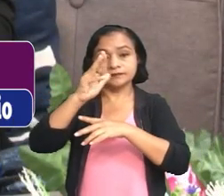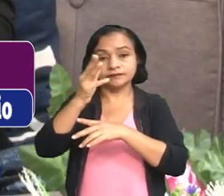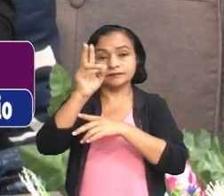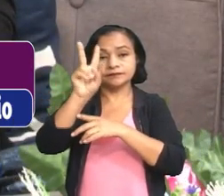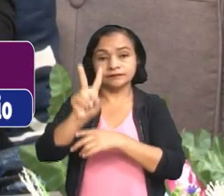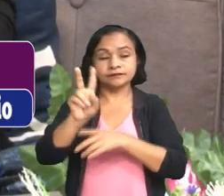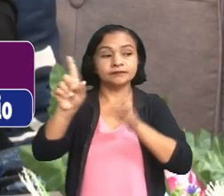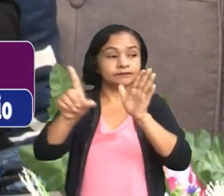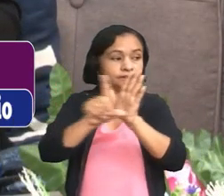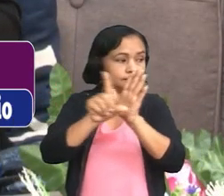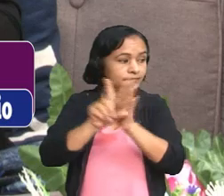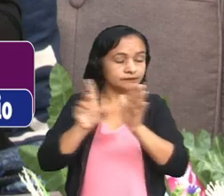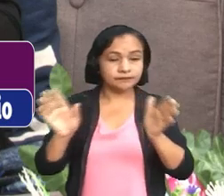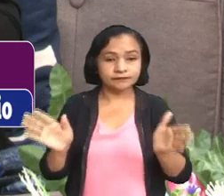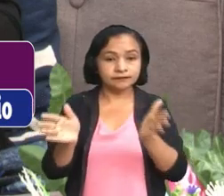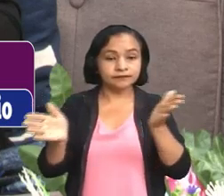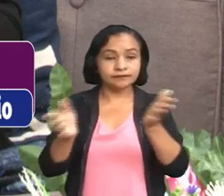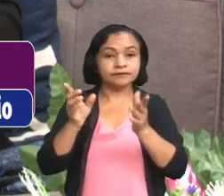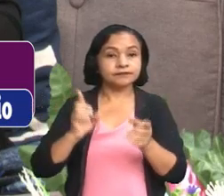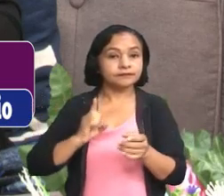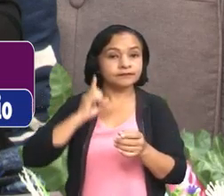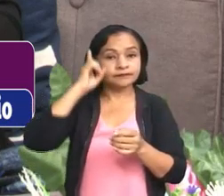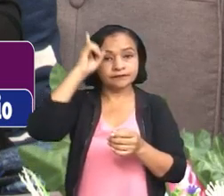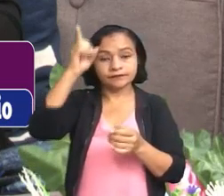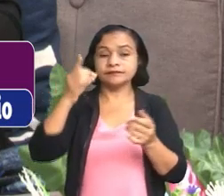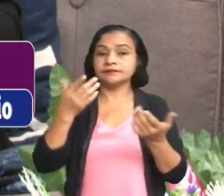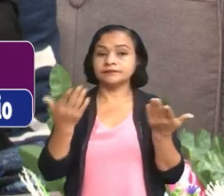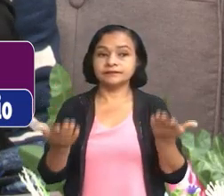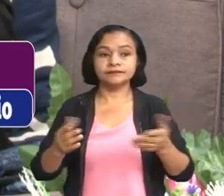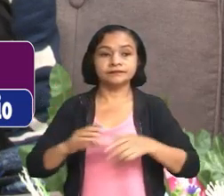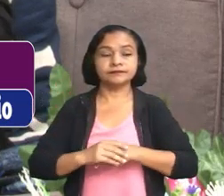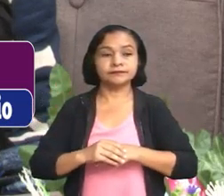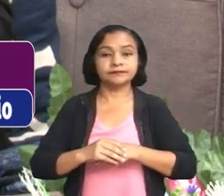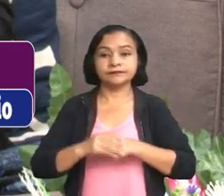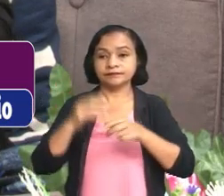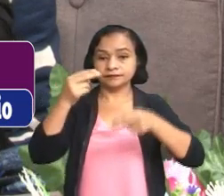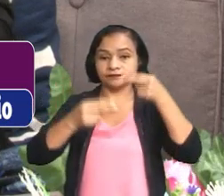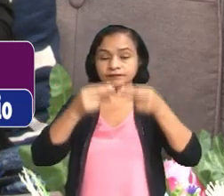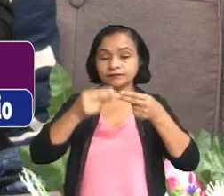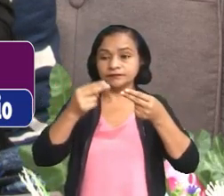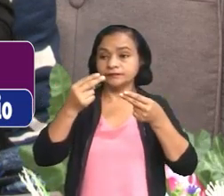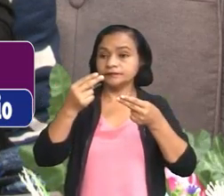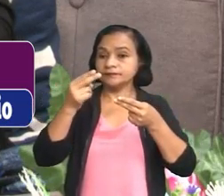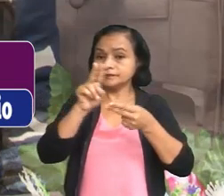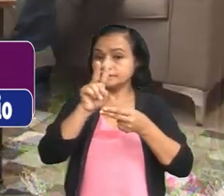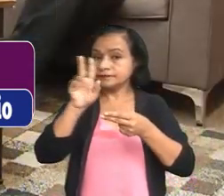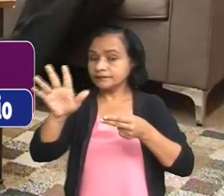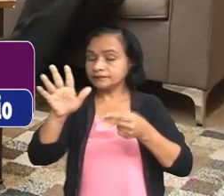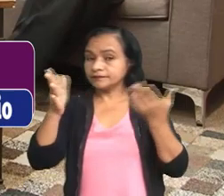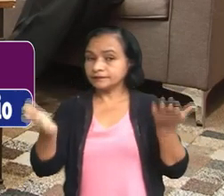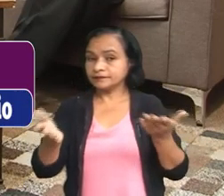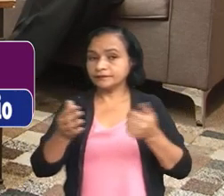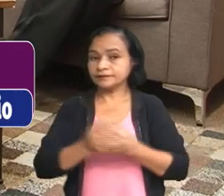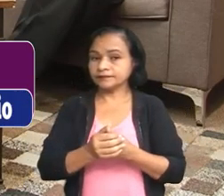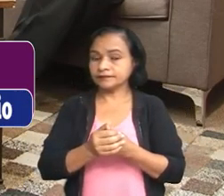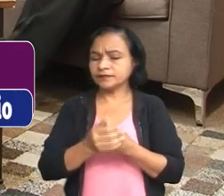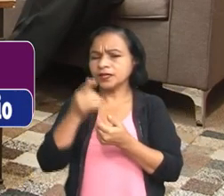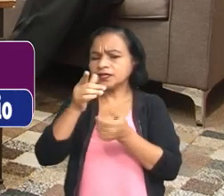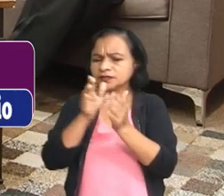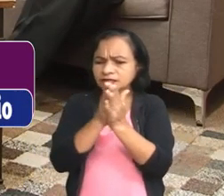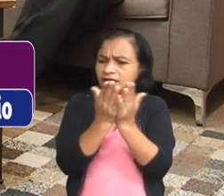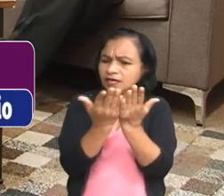Ley de Promoción de Desarrollo Integral de la Juventud, con el decreto número 25-2002. Ese es el